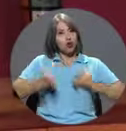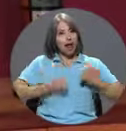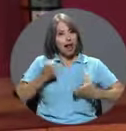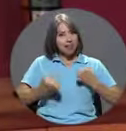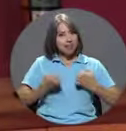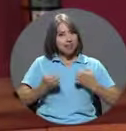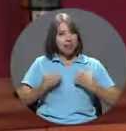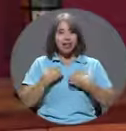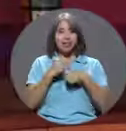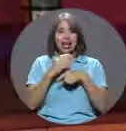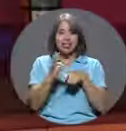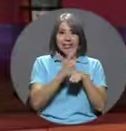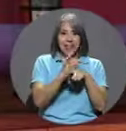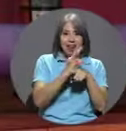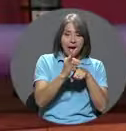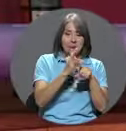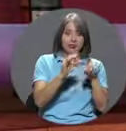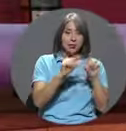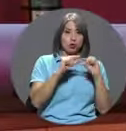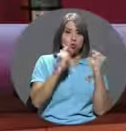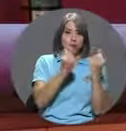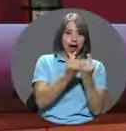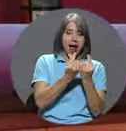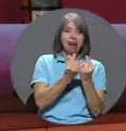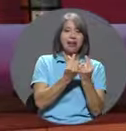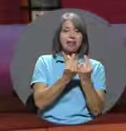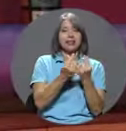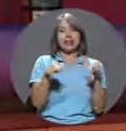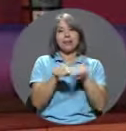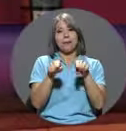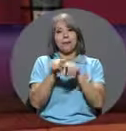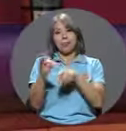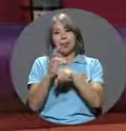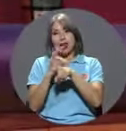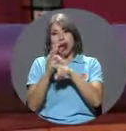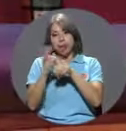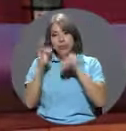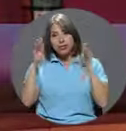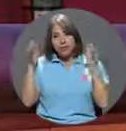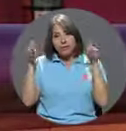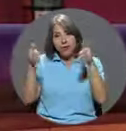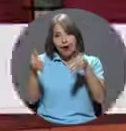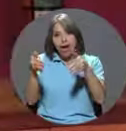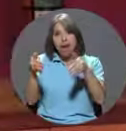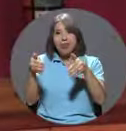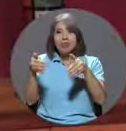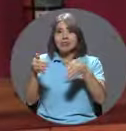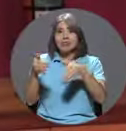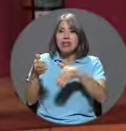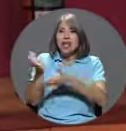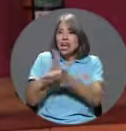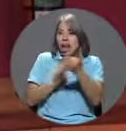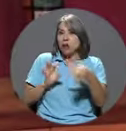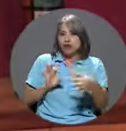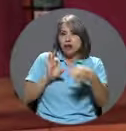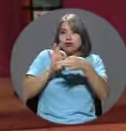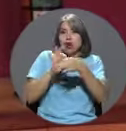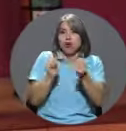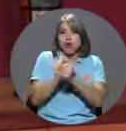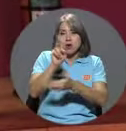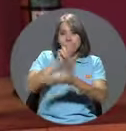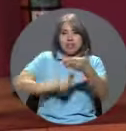el que se hacen terapias tanto grupales como enfocadas en momentos de la universidad